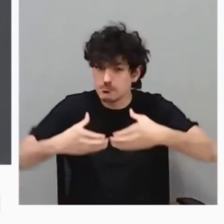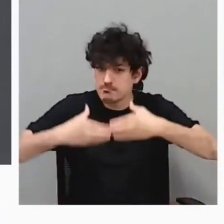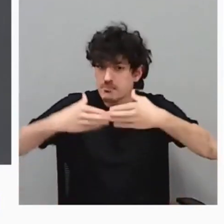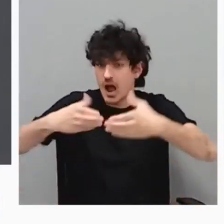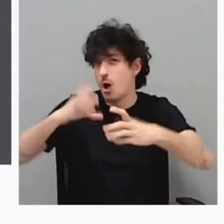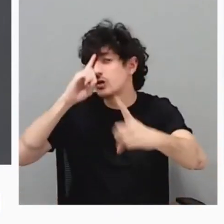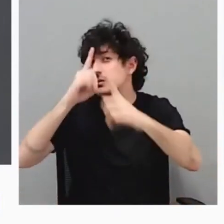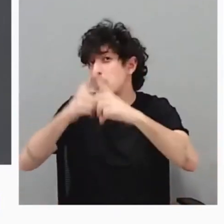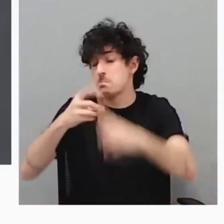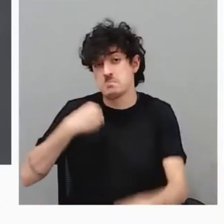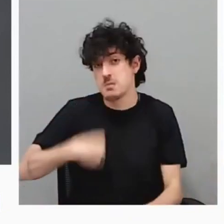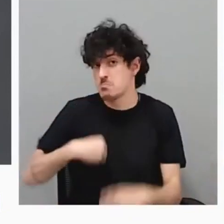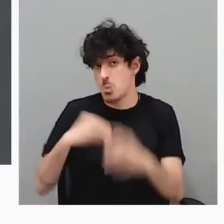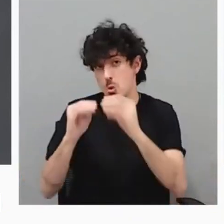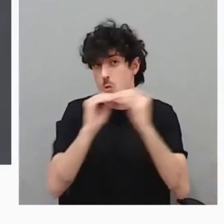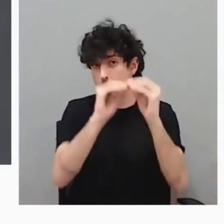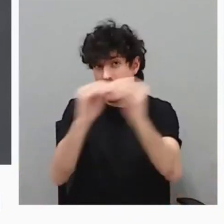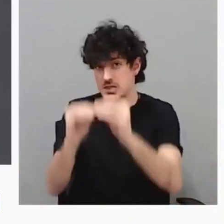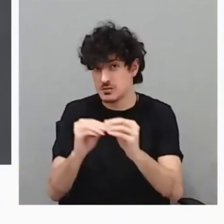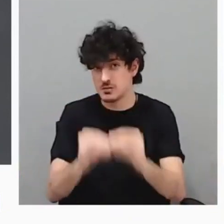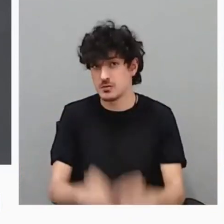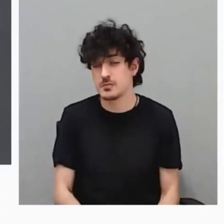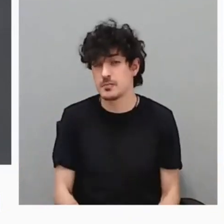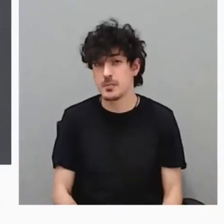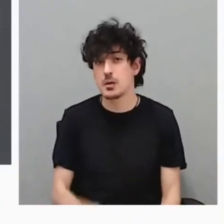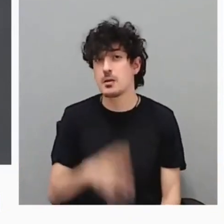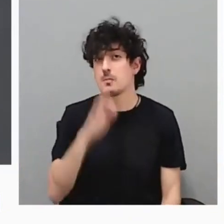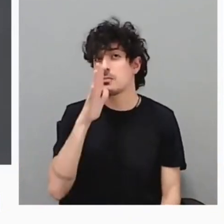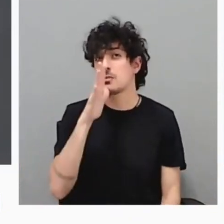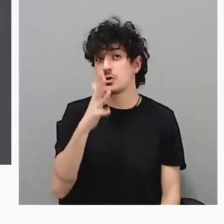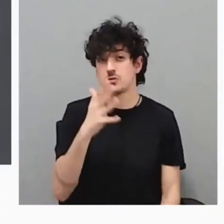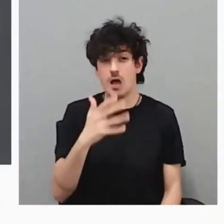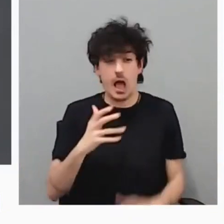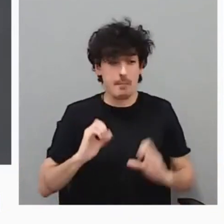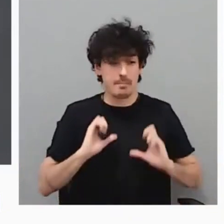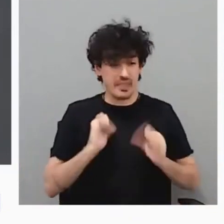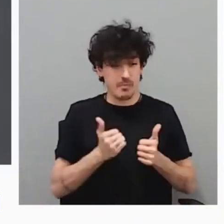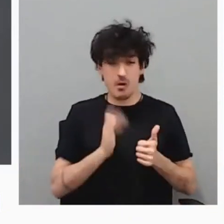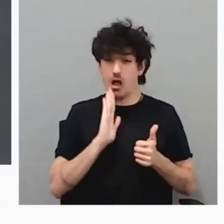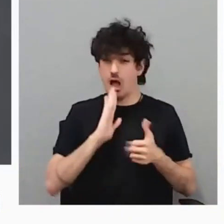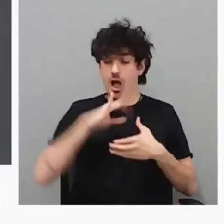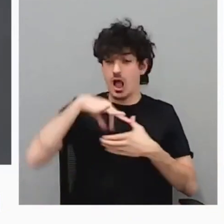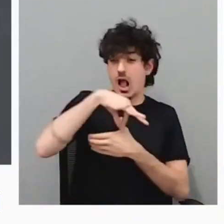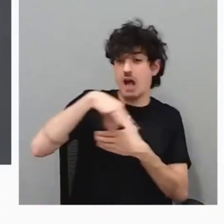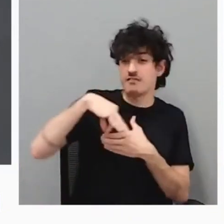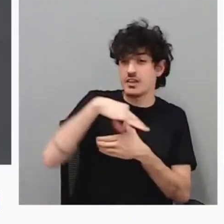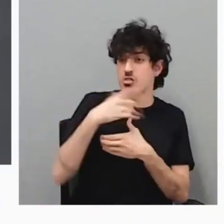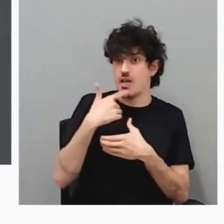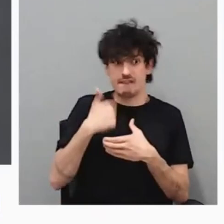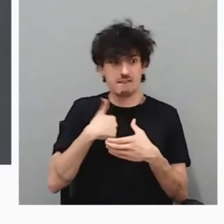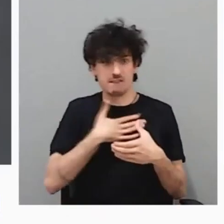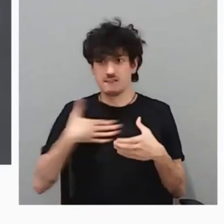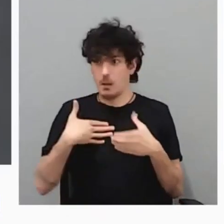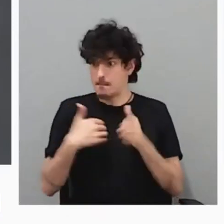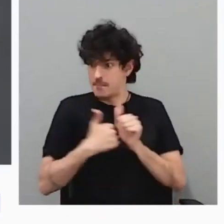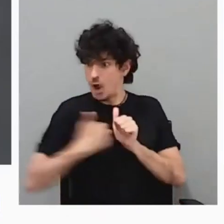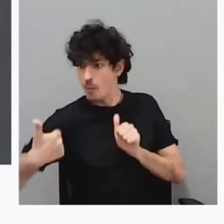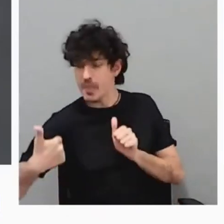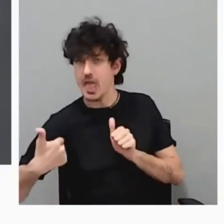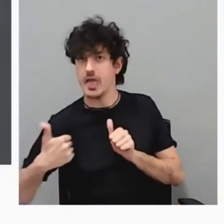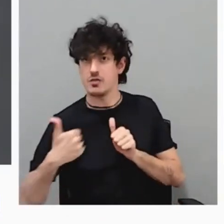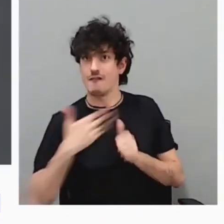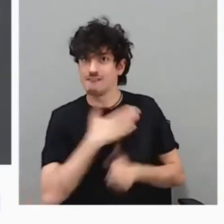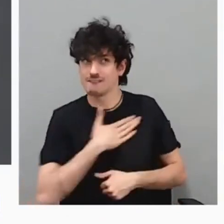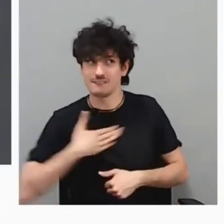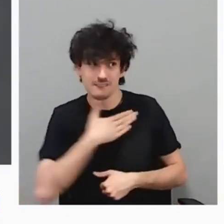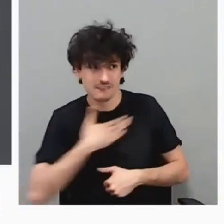visión. Y lo que, por eso decíamos un poco al principio, ¿no?, en el café, yo quiero que me copien, yo quiero que lo que estamos haciendo llegue a